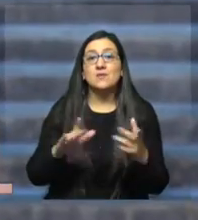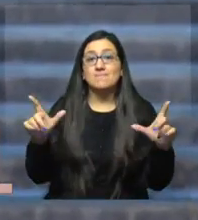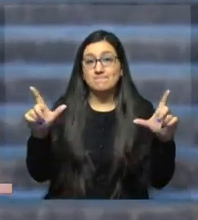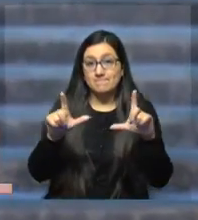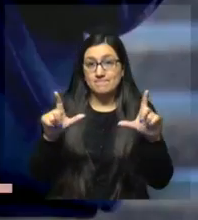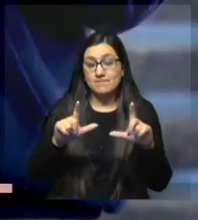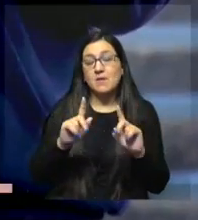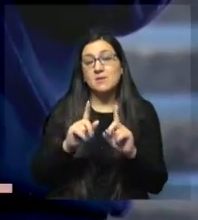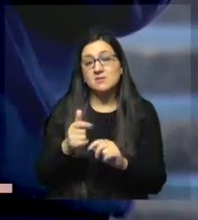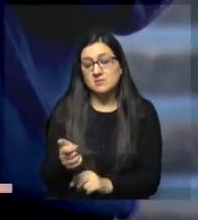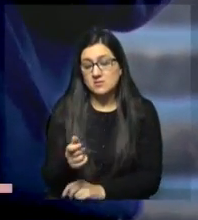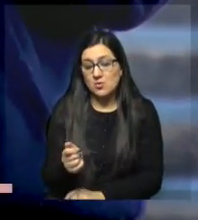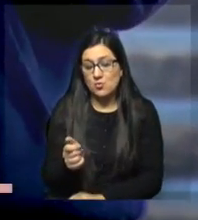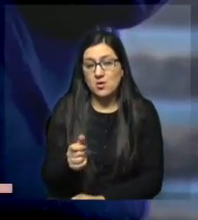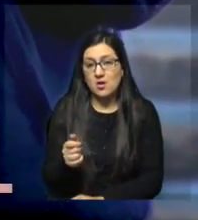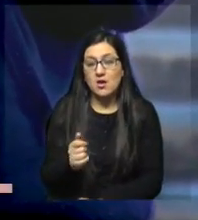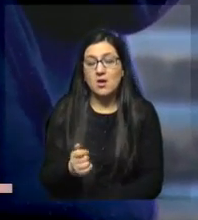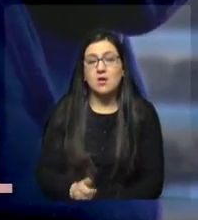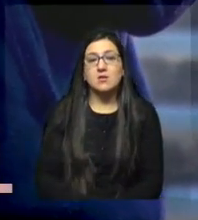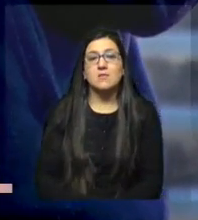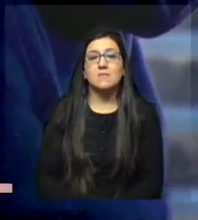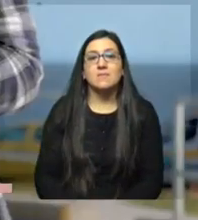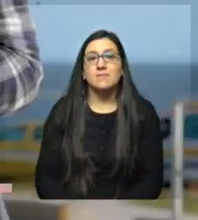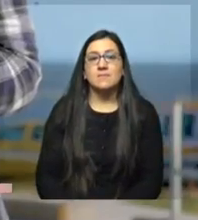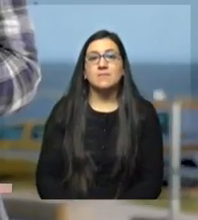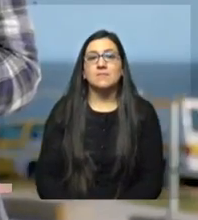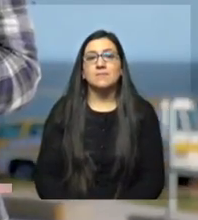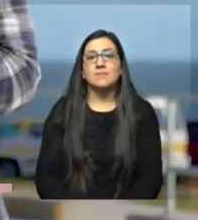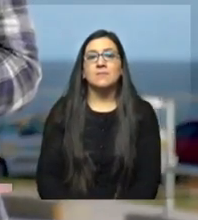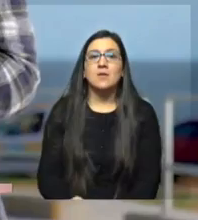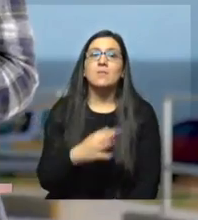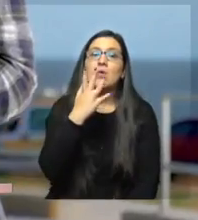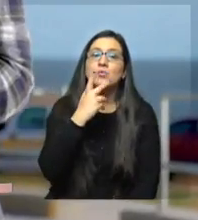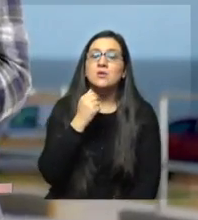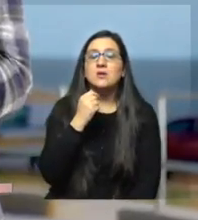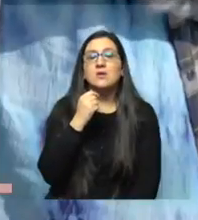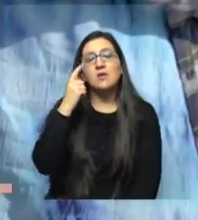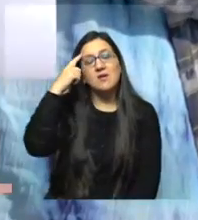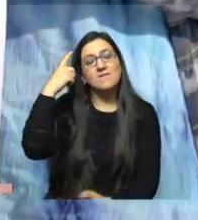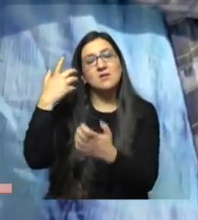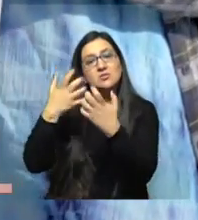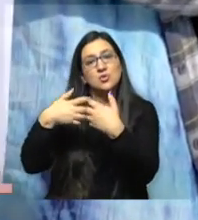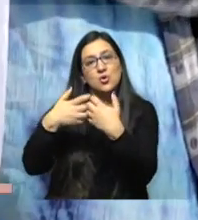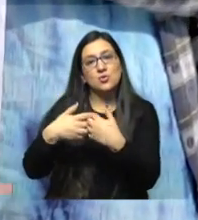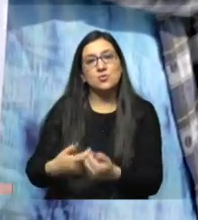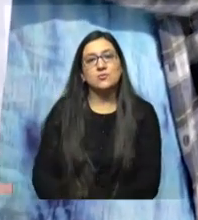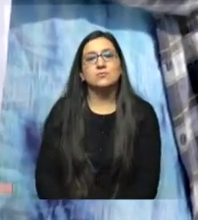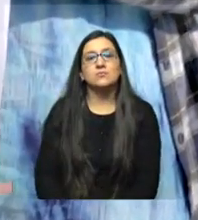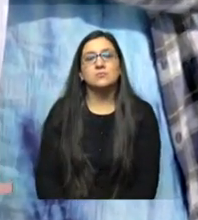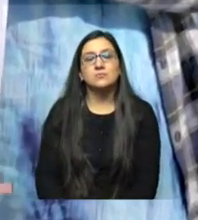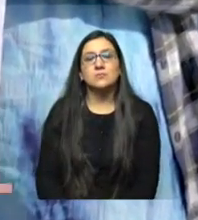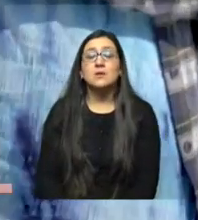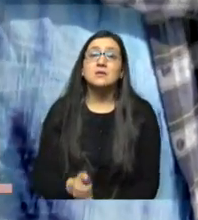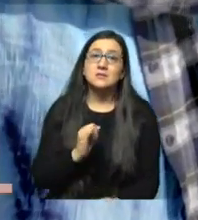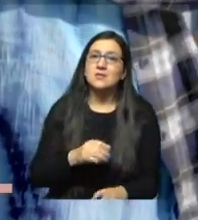utilización de los celulares, especialmente por el mundo adulto. Me gustaría una reflexión sobre ese tema por parte de las dos. Sí, aparte hoy en día todo lo que tiene